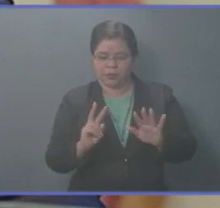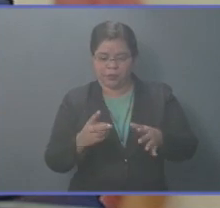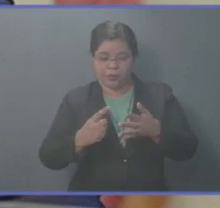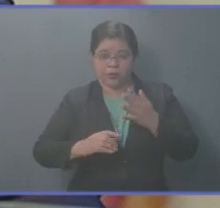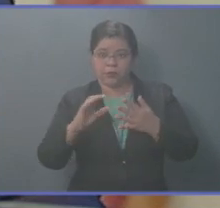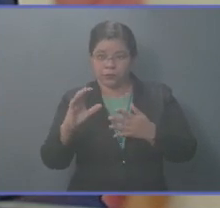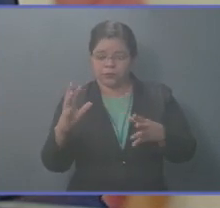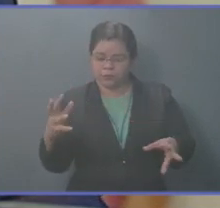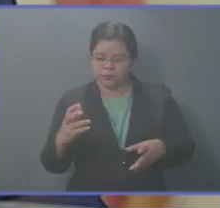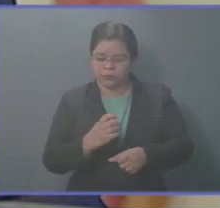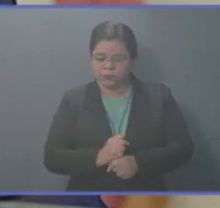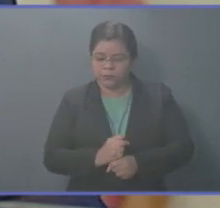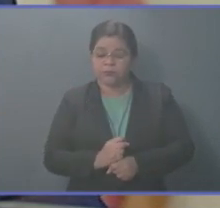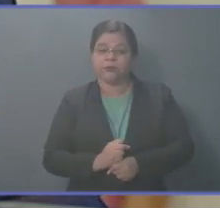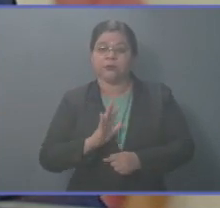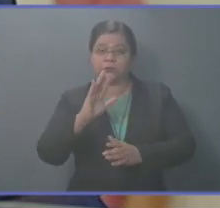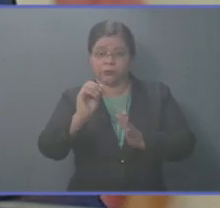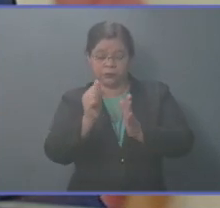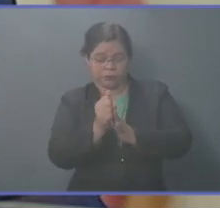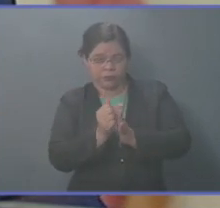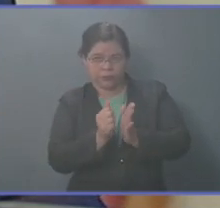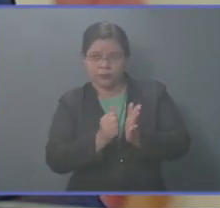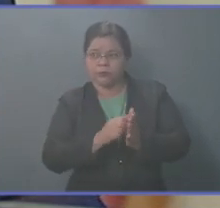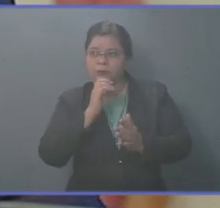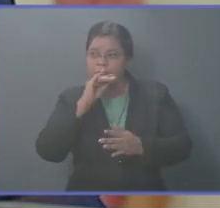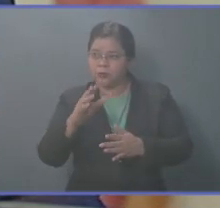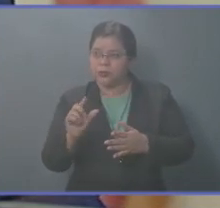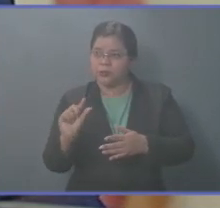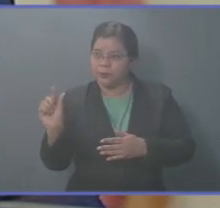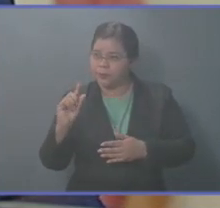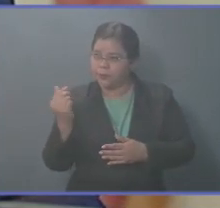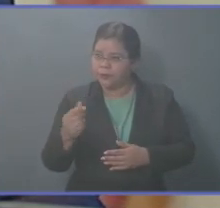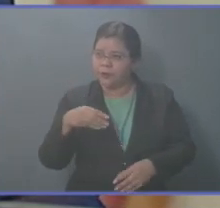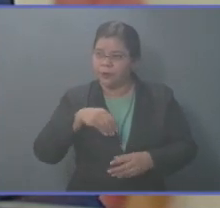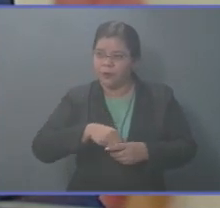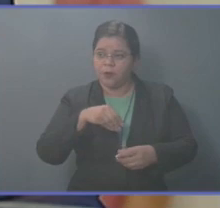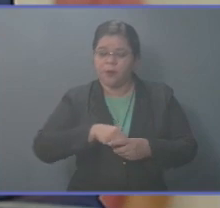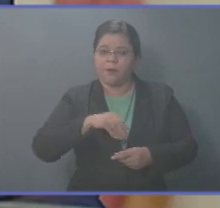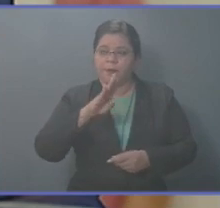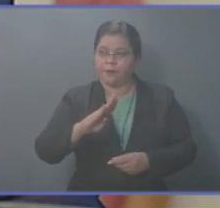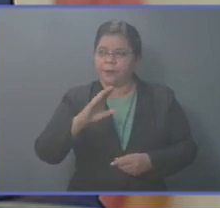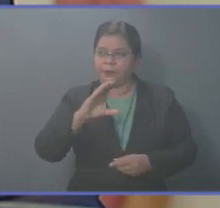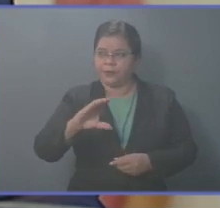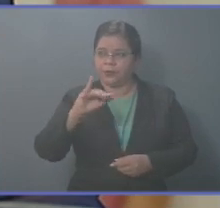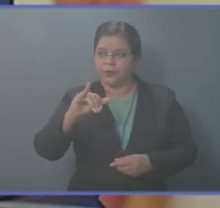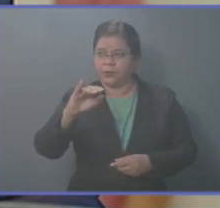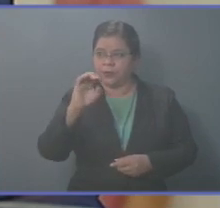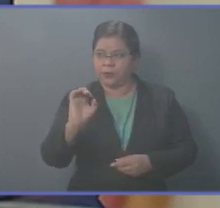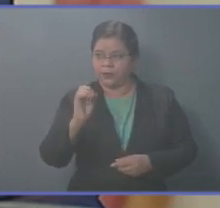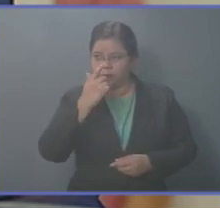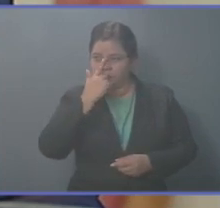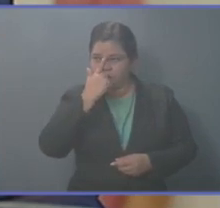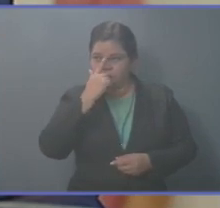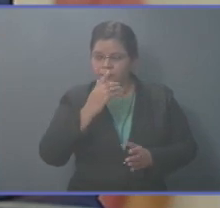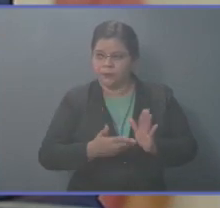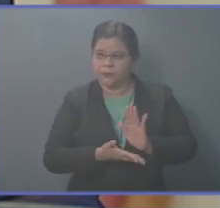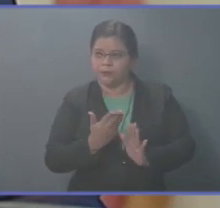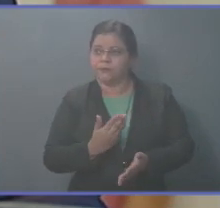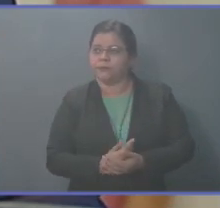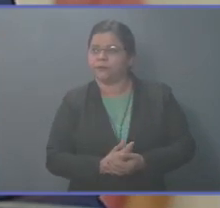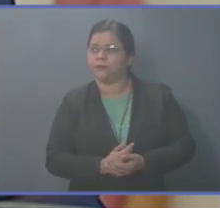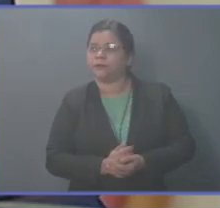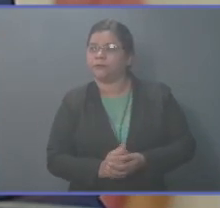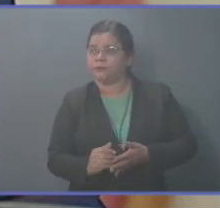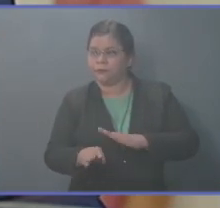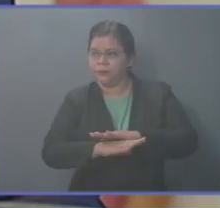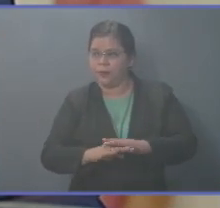En esencia, su argumento es que la aprobación del préstamo con el Banco Centroamericano de Integración Económica para la implementación